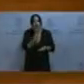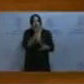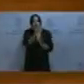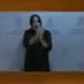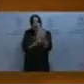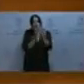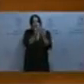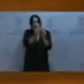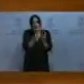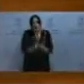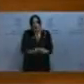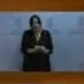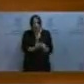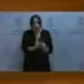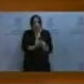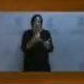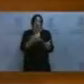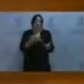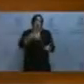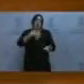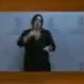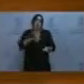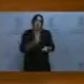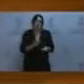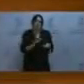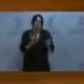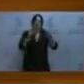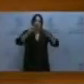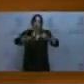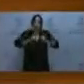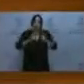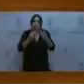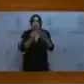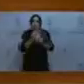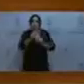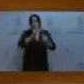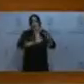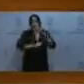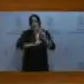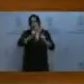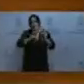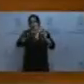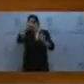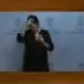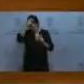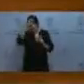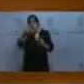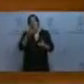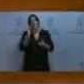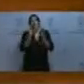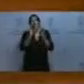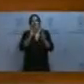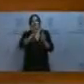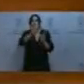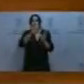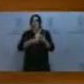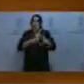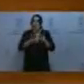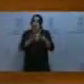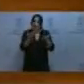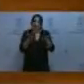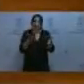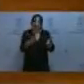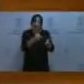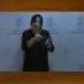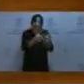que permitiría realizar conciertos con las asociaciones de pacientes que prestan una rehabilitación integral, lo que es, por